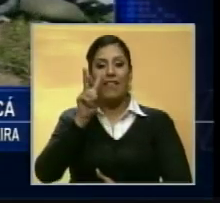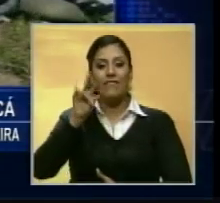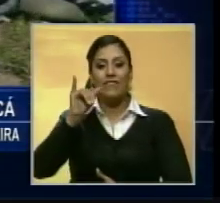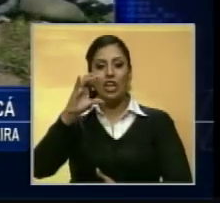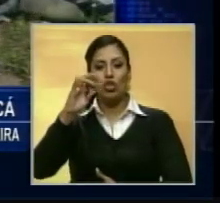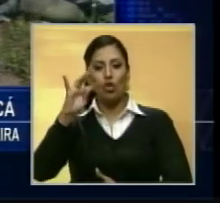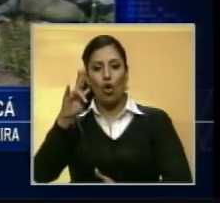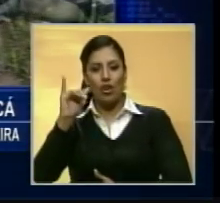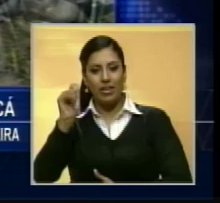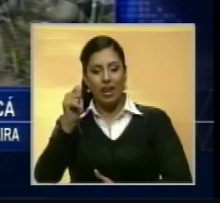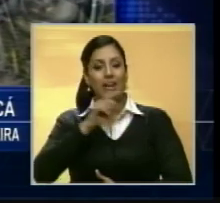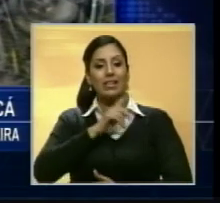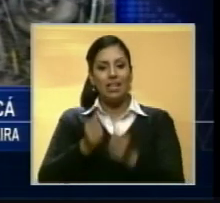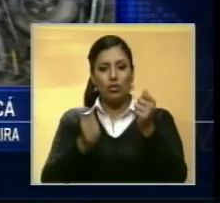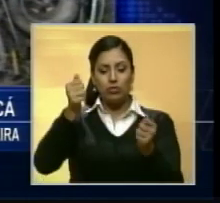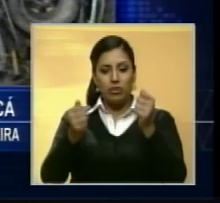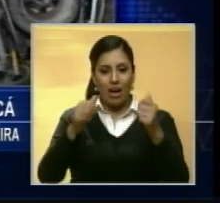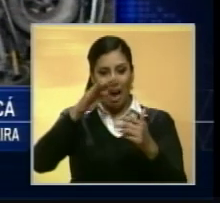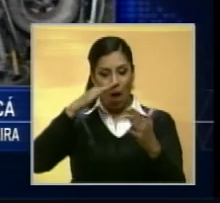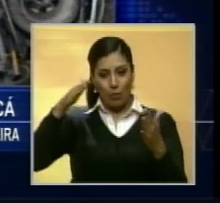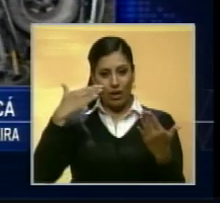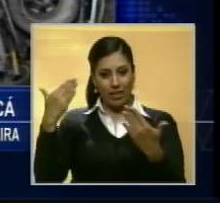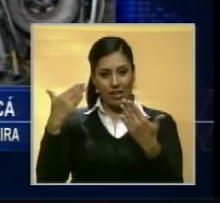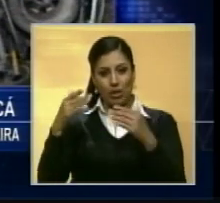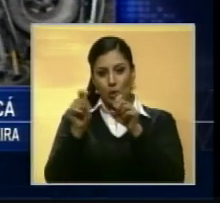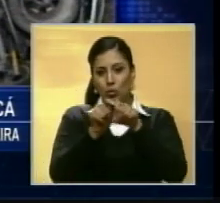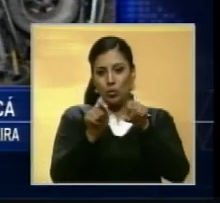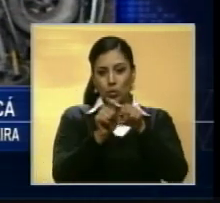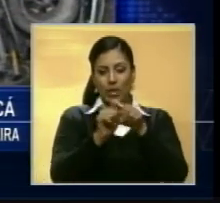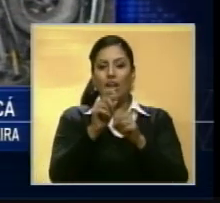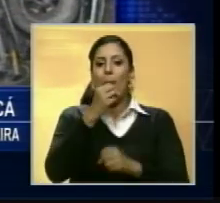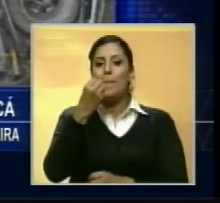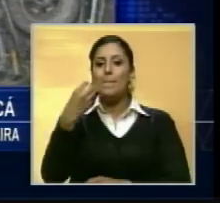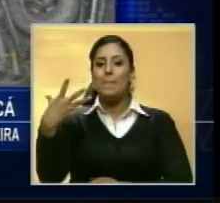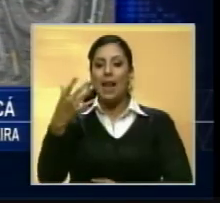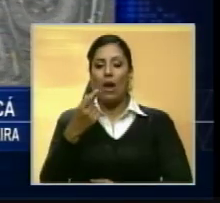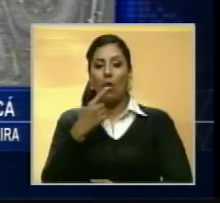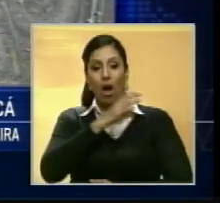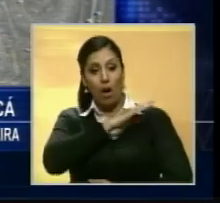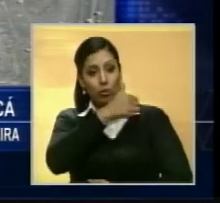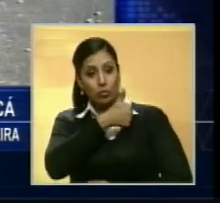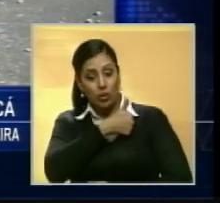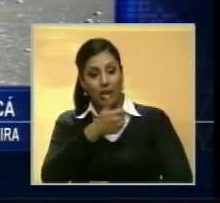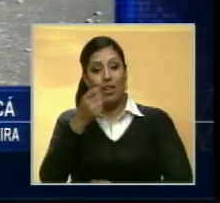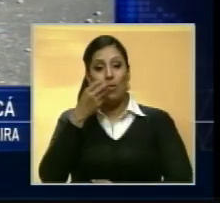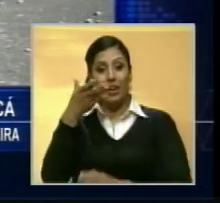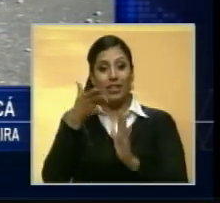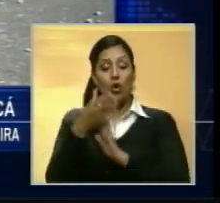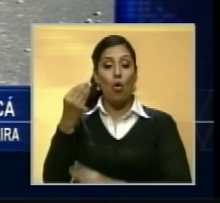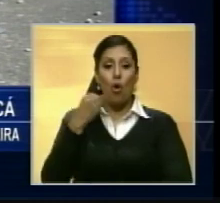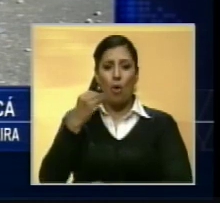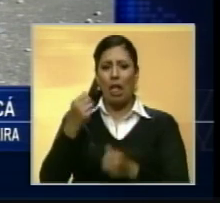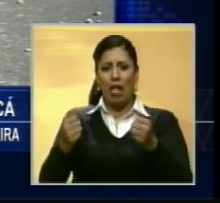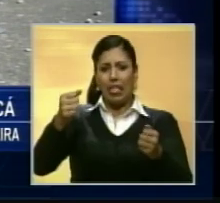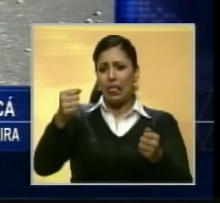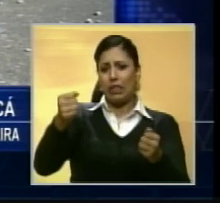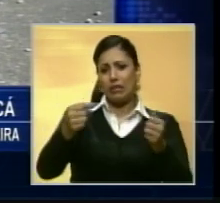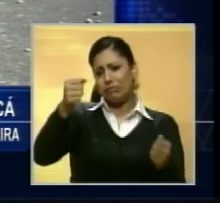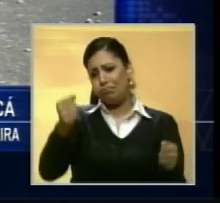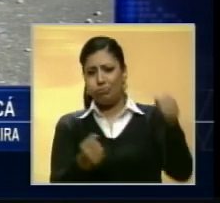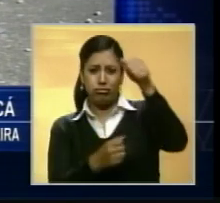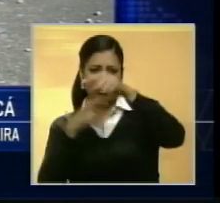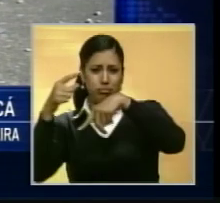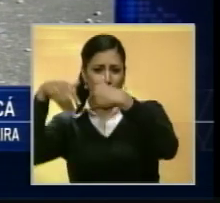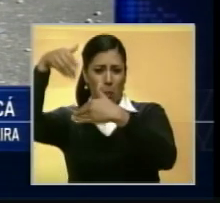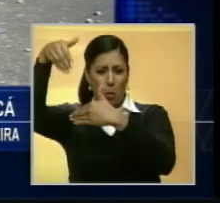Victoria Martínez, quien conducía una camioneta modelo Fortuner color blanco. Las autoridades informaron que la joven perdió el control del vehículo